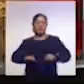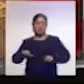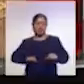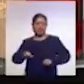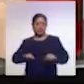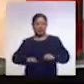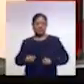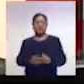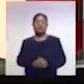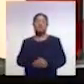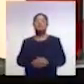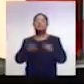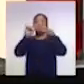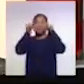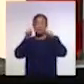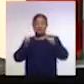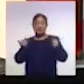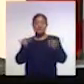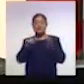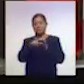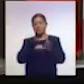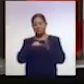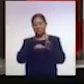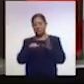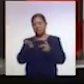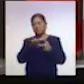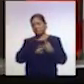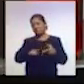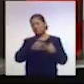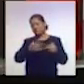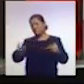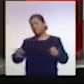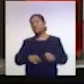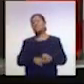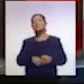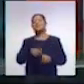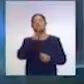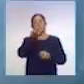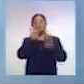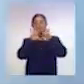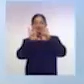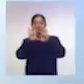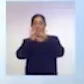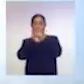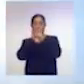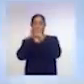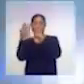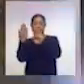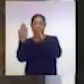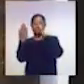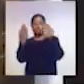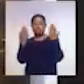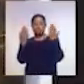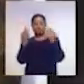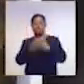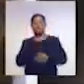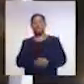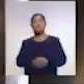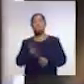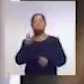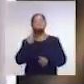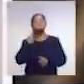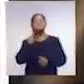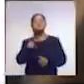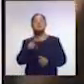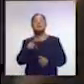de El Artista del Mes, se inauguró un tríptico, bueno, son tres piezas, en realidad es un tríptico, de la maestra